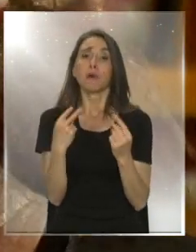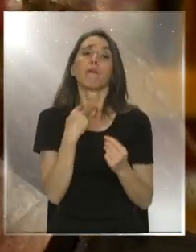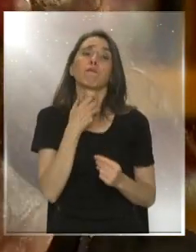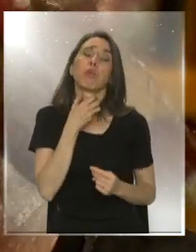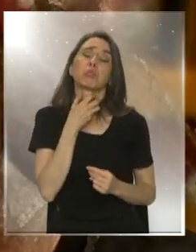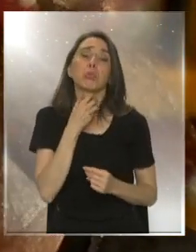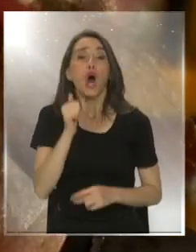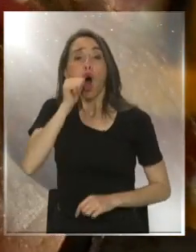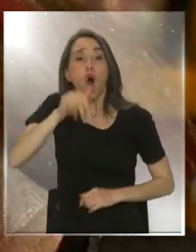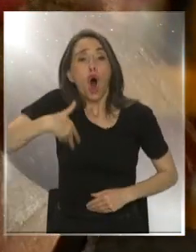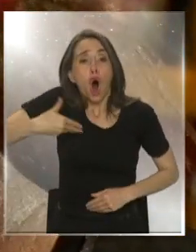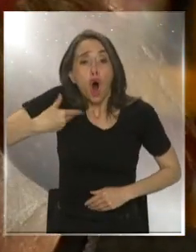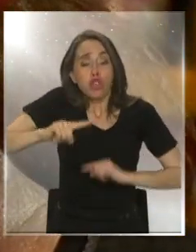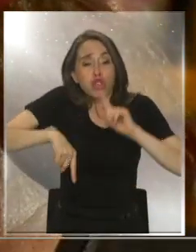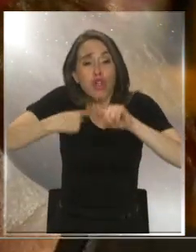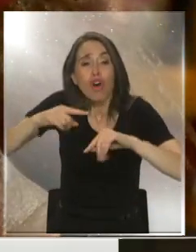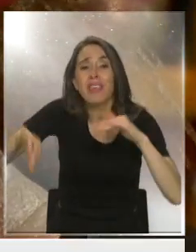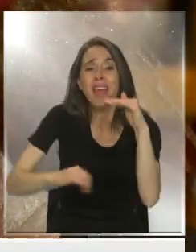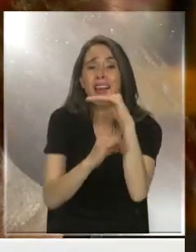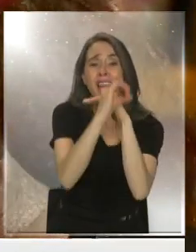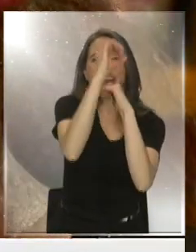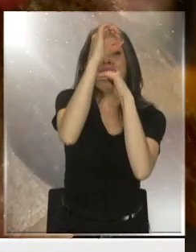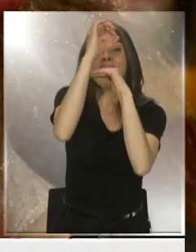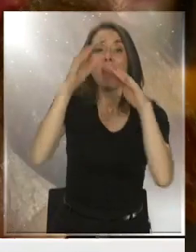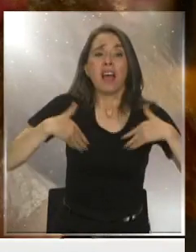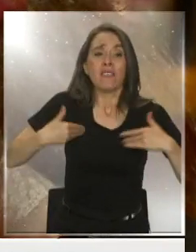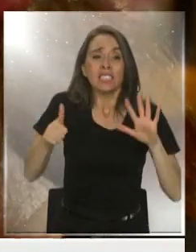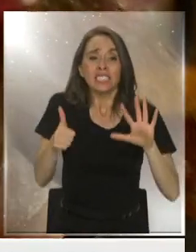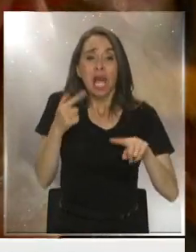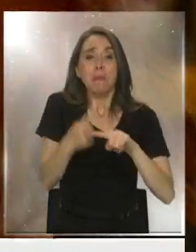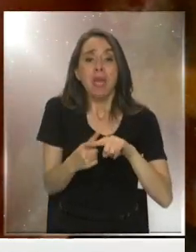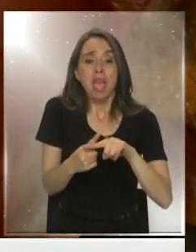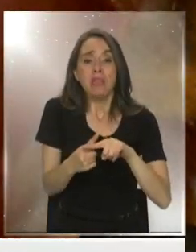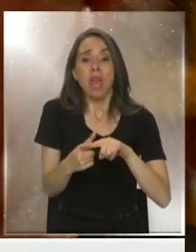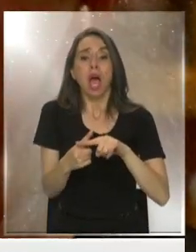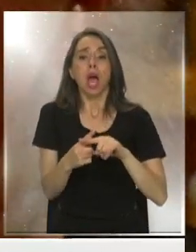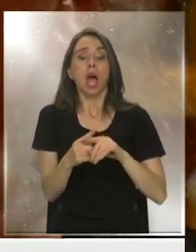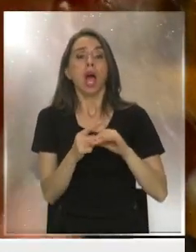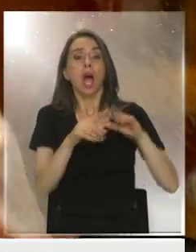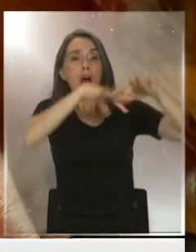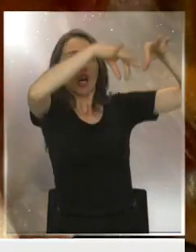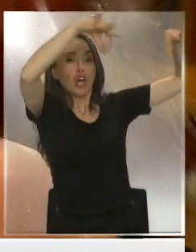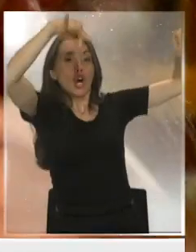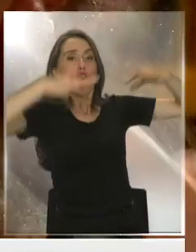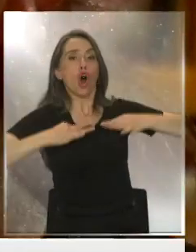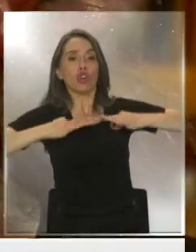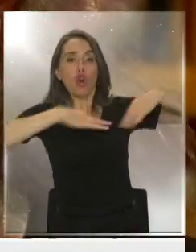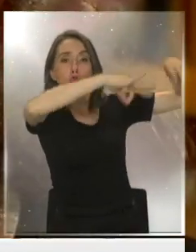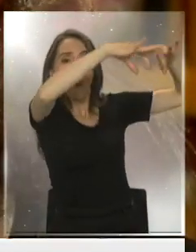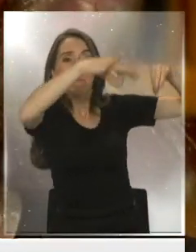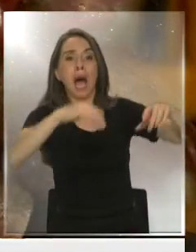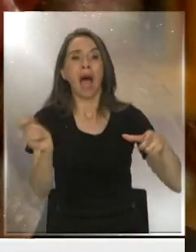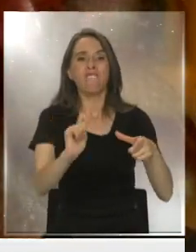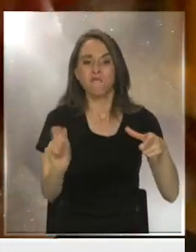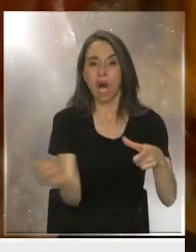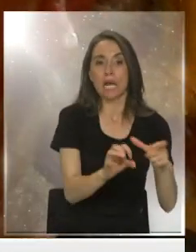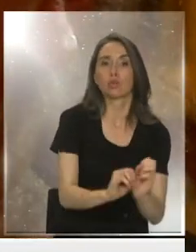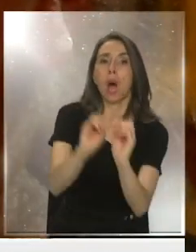Y después los días me levanto a las 6:00 de la mañana, 6:30, y salgo y de repente dejo tendido lo que me falta, boto la